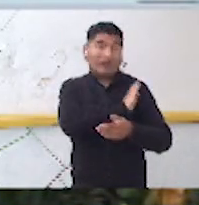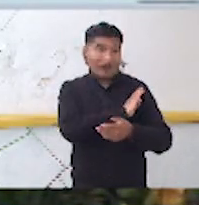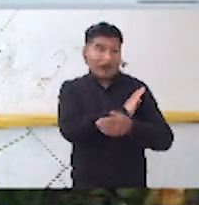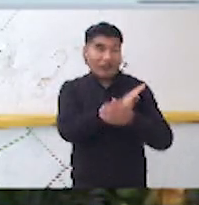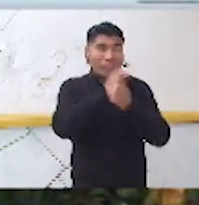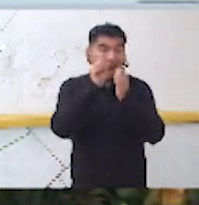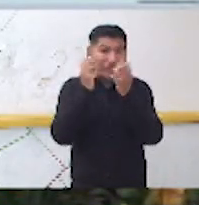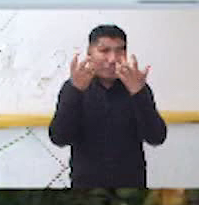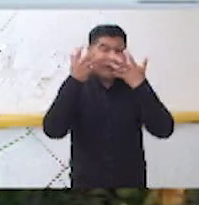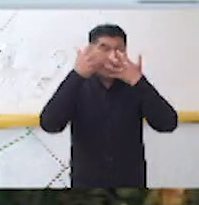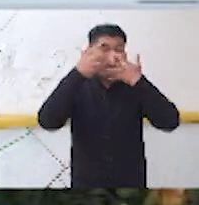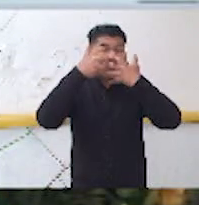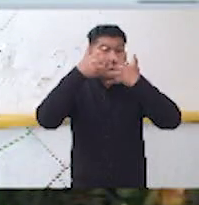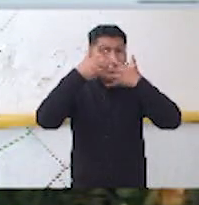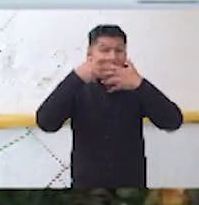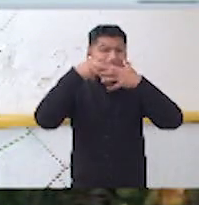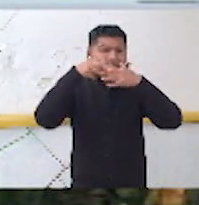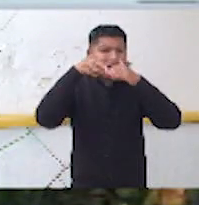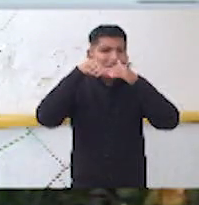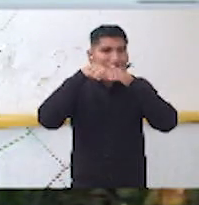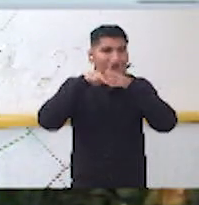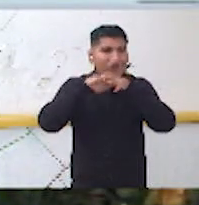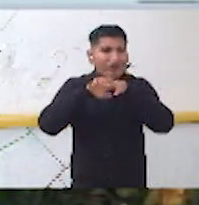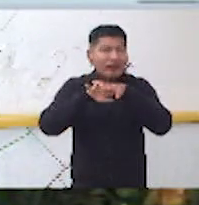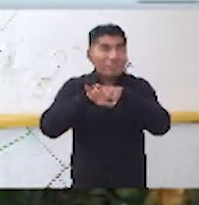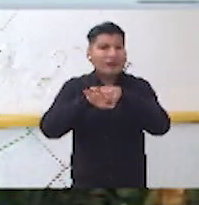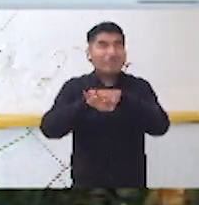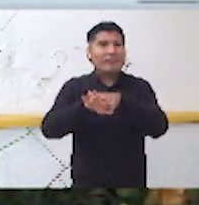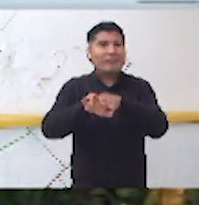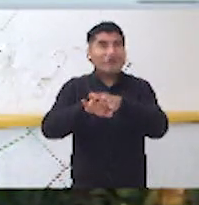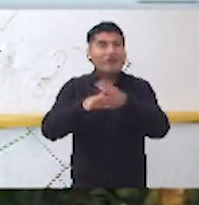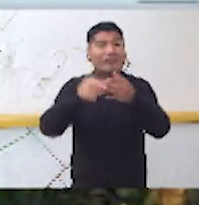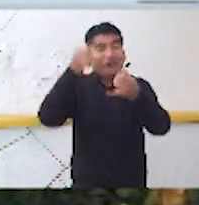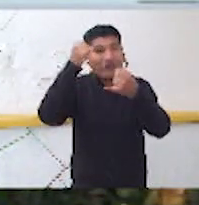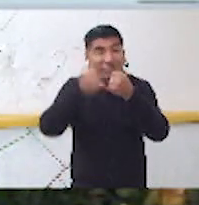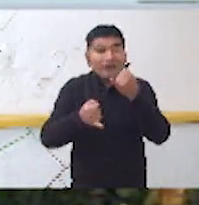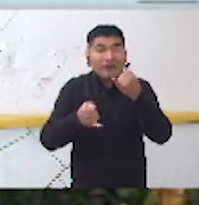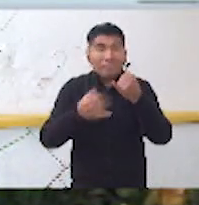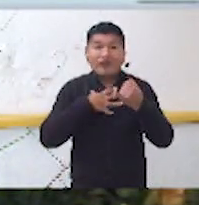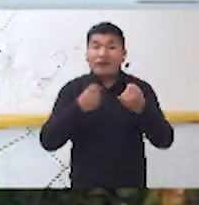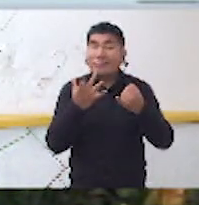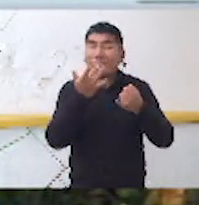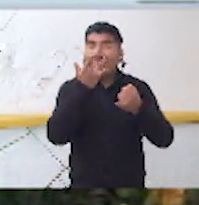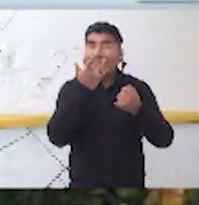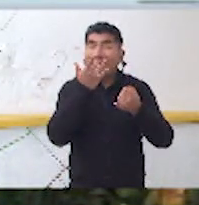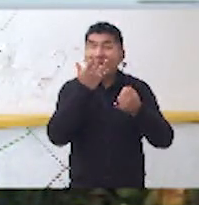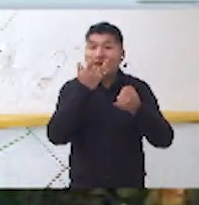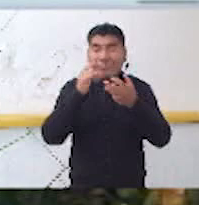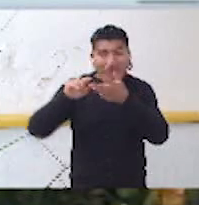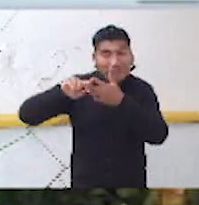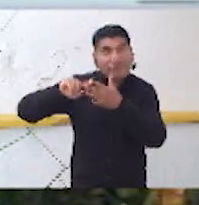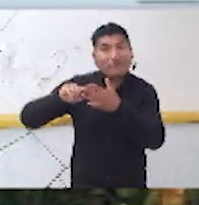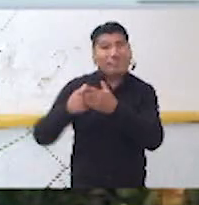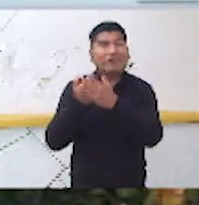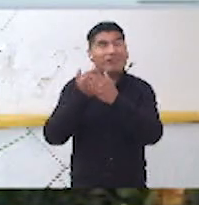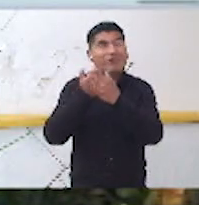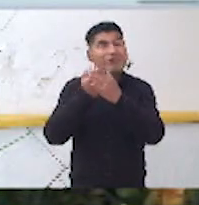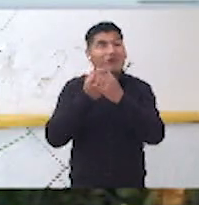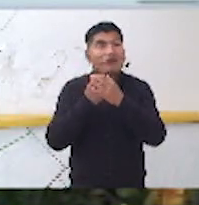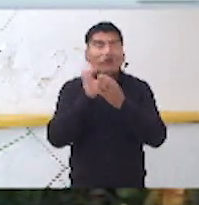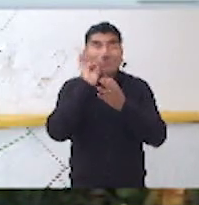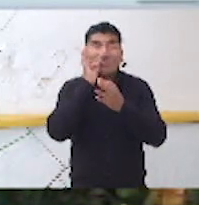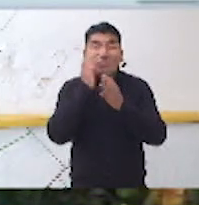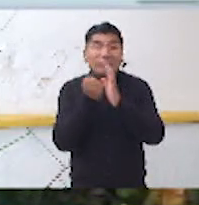se compenetran mutuamente hasta el punto que la comunión es a la vez la fuente y el fruto de